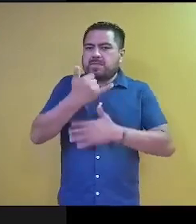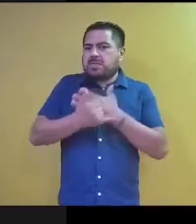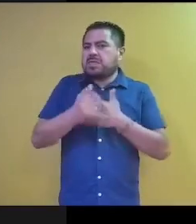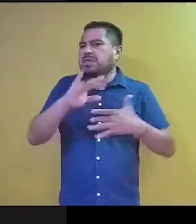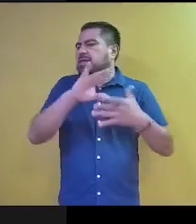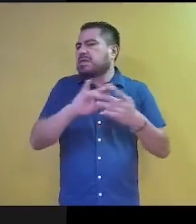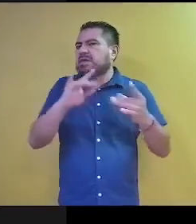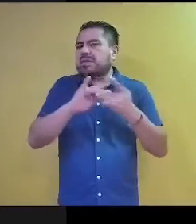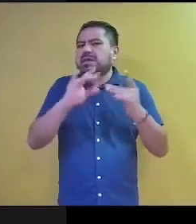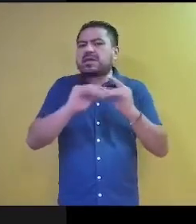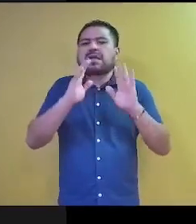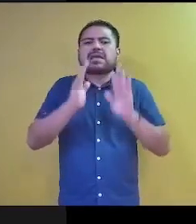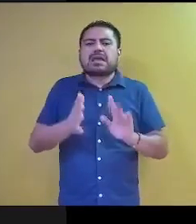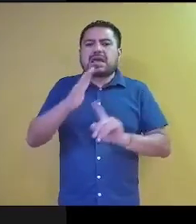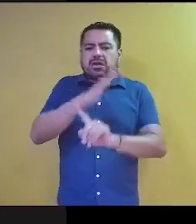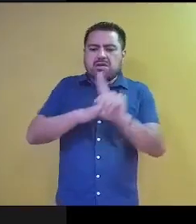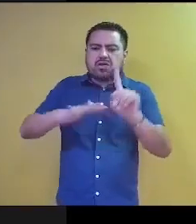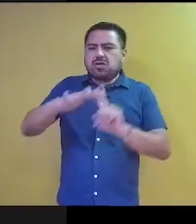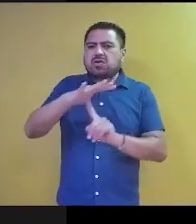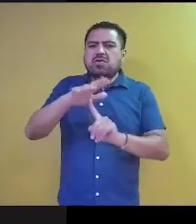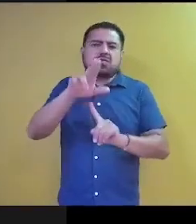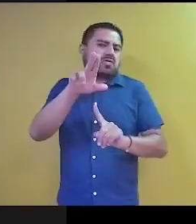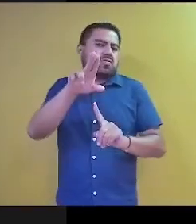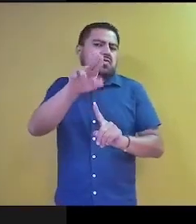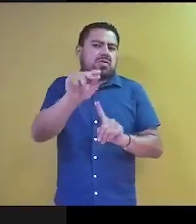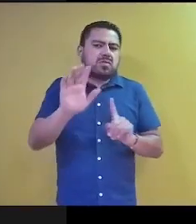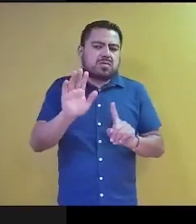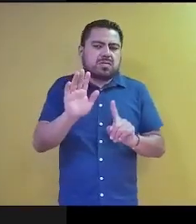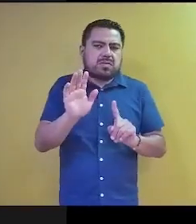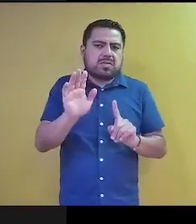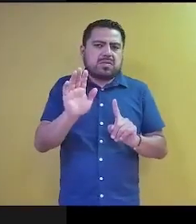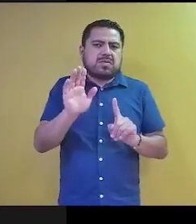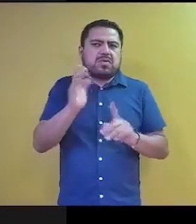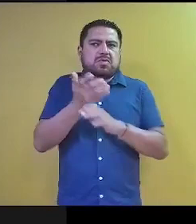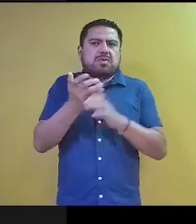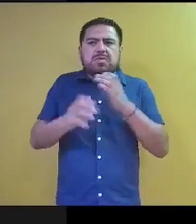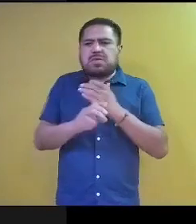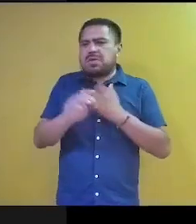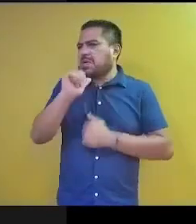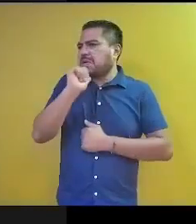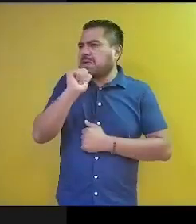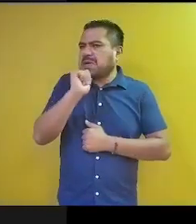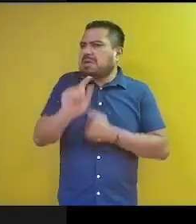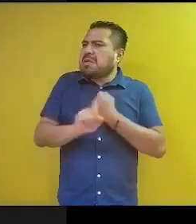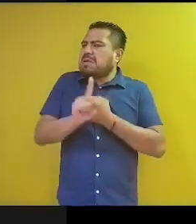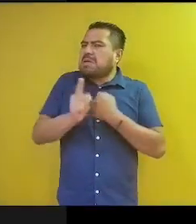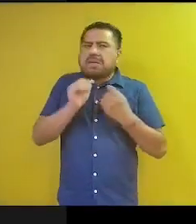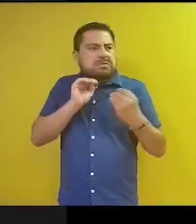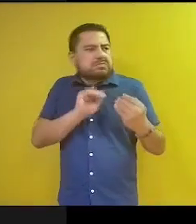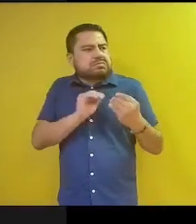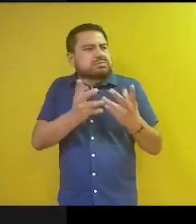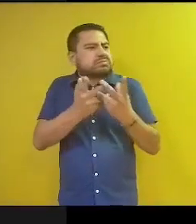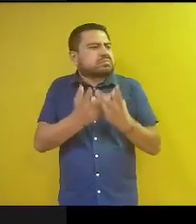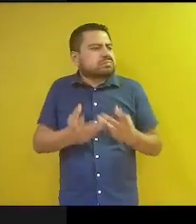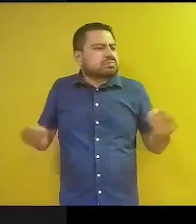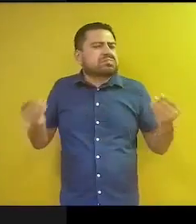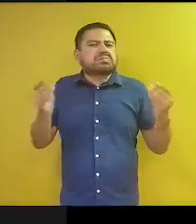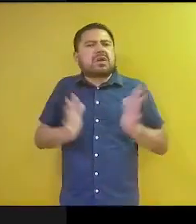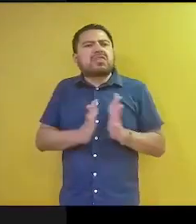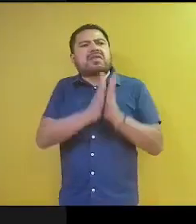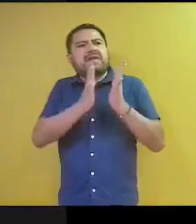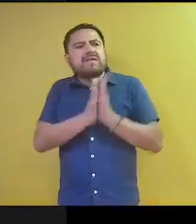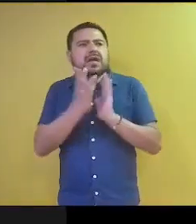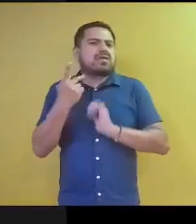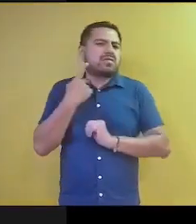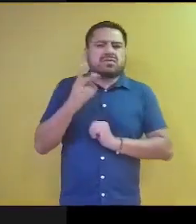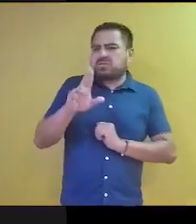y marca un contexto de que no fue en situación de deliberación o debate político,